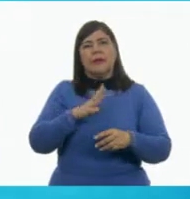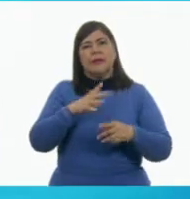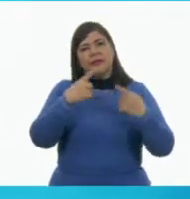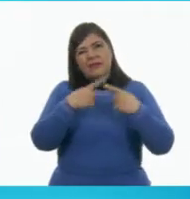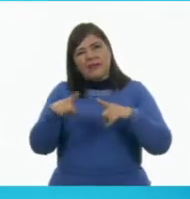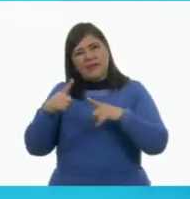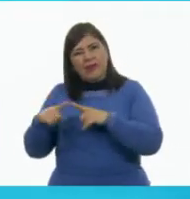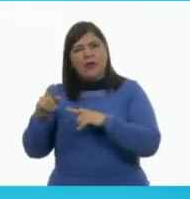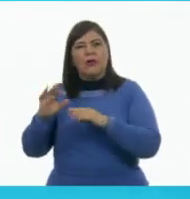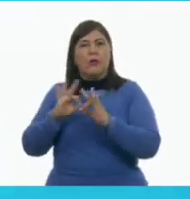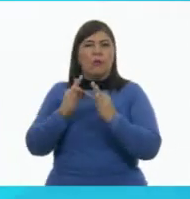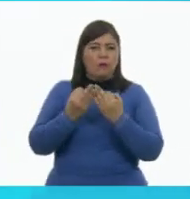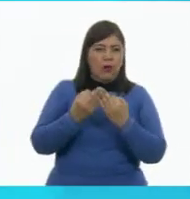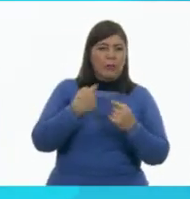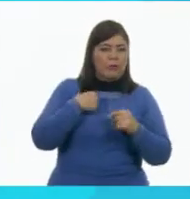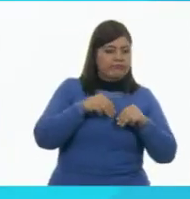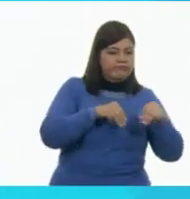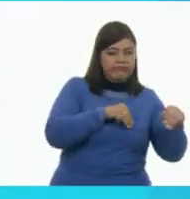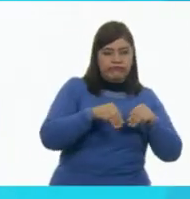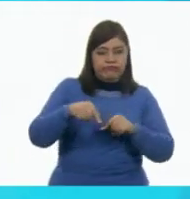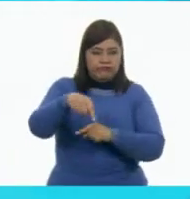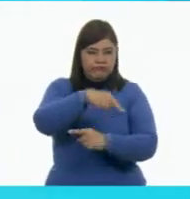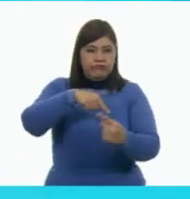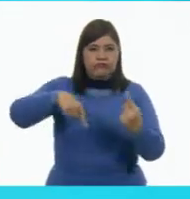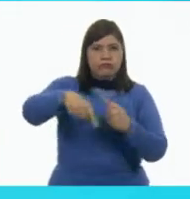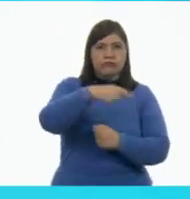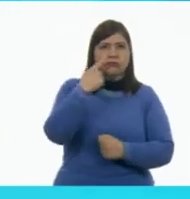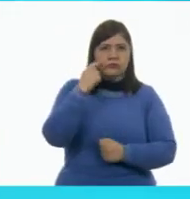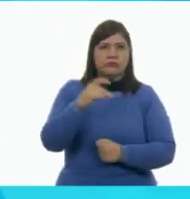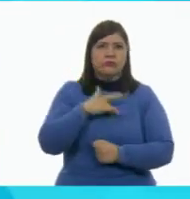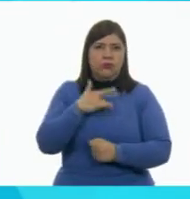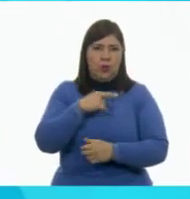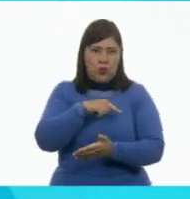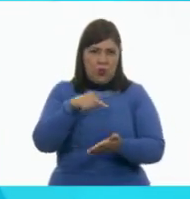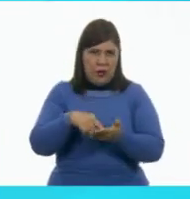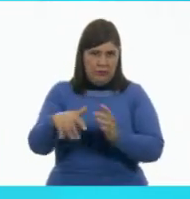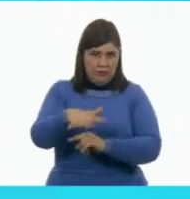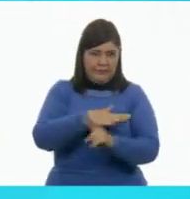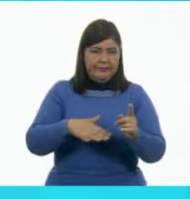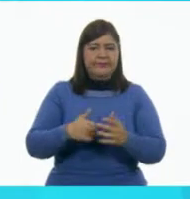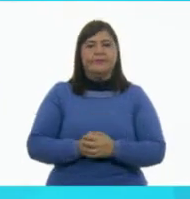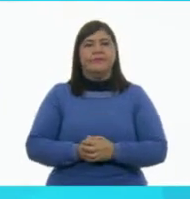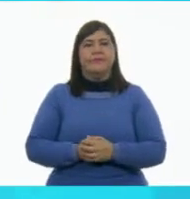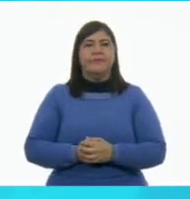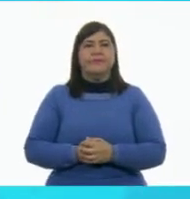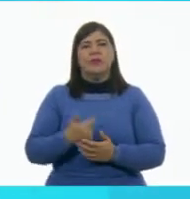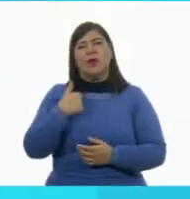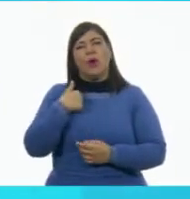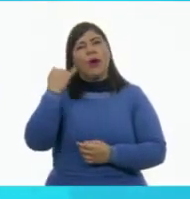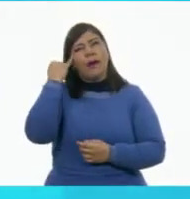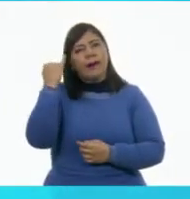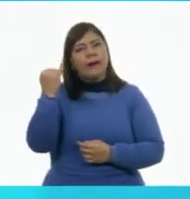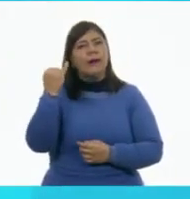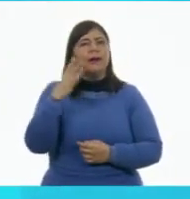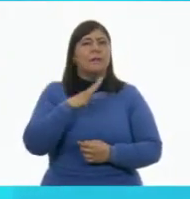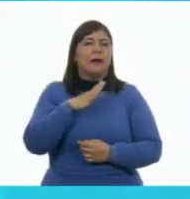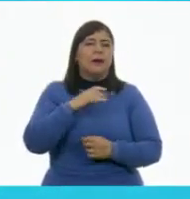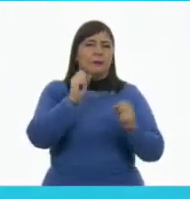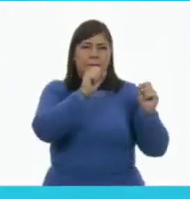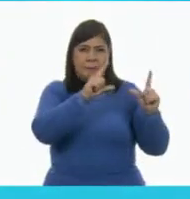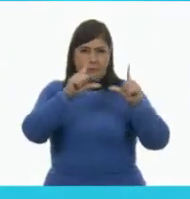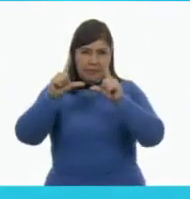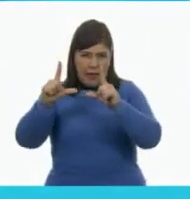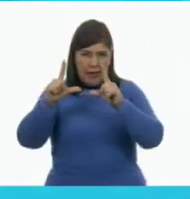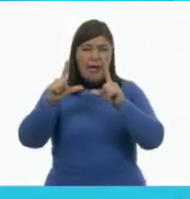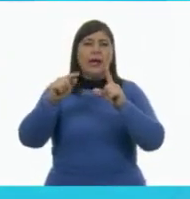diferentes formas de desplazarnos por el espacio. Ahora te voy a proponer unas imágenes y una